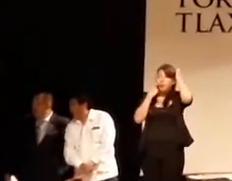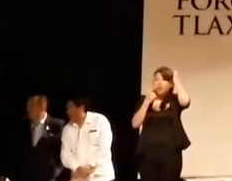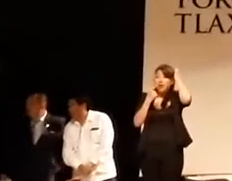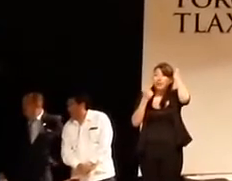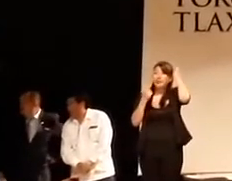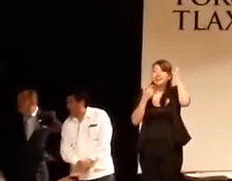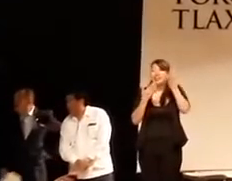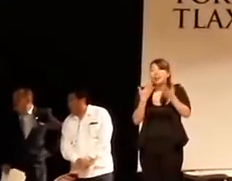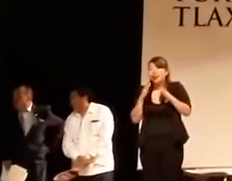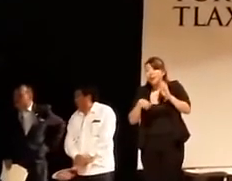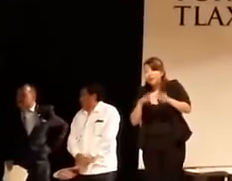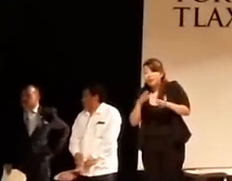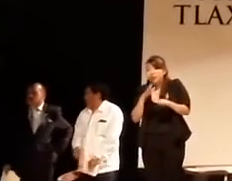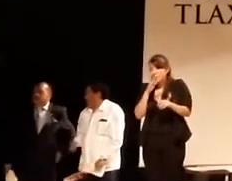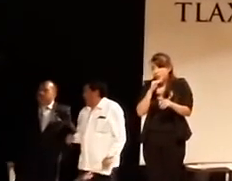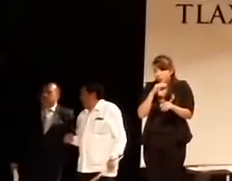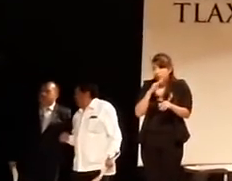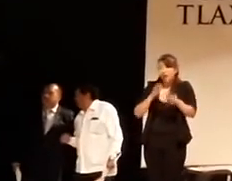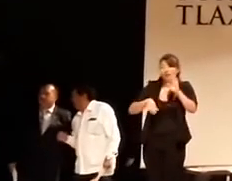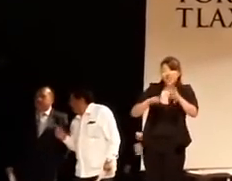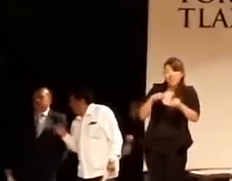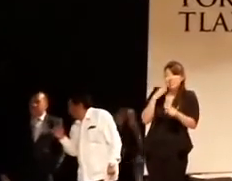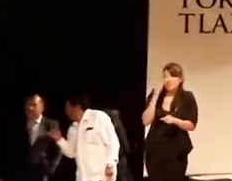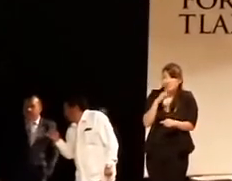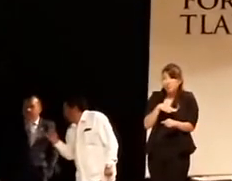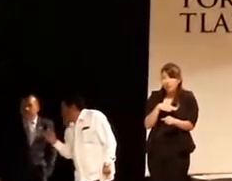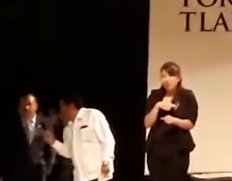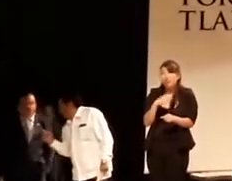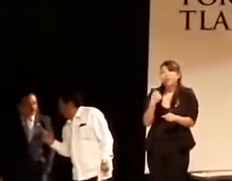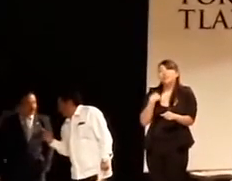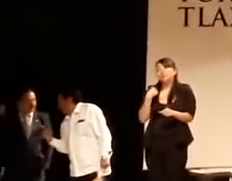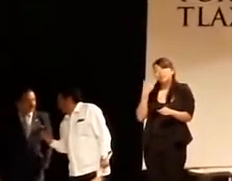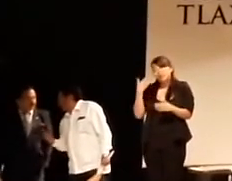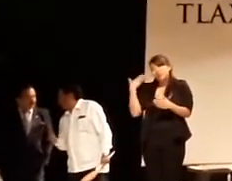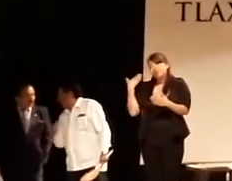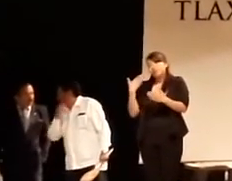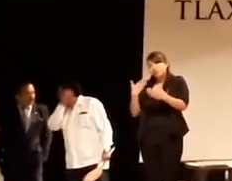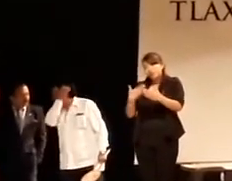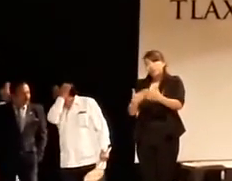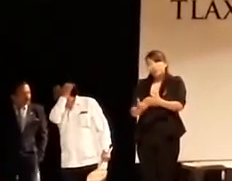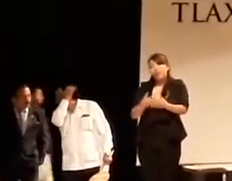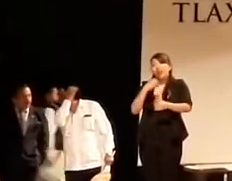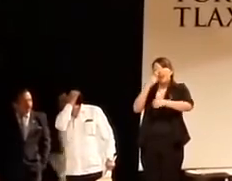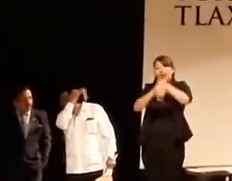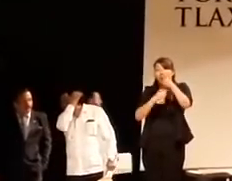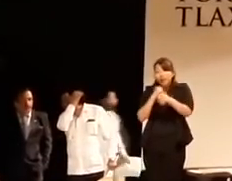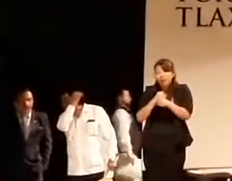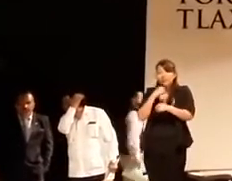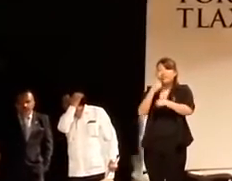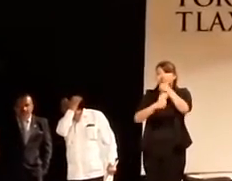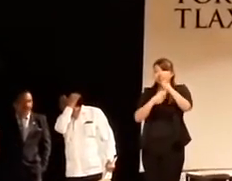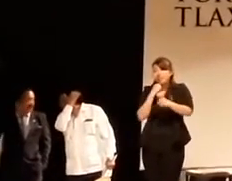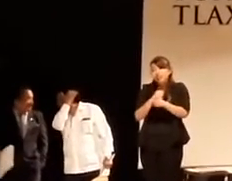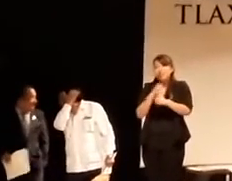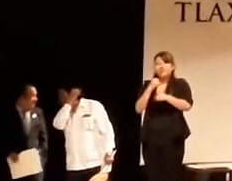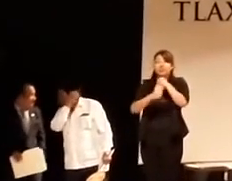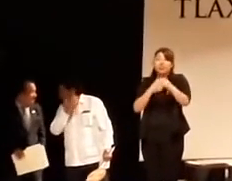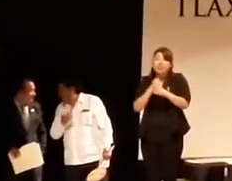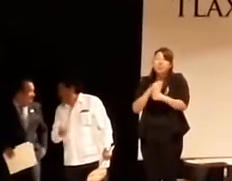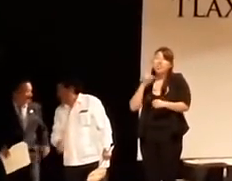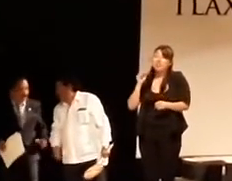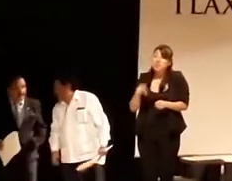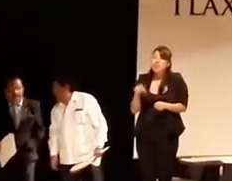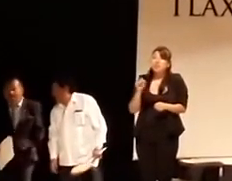errores, planteemos nuevas fórmulas. Ya tenemos varios años aplicando las mismas con resultados muy efímeros